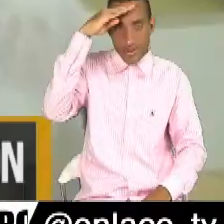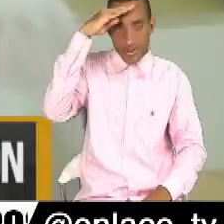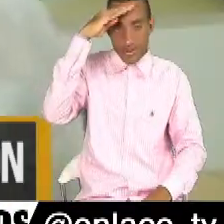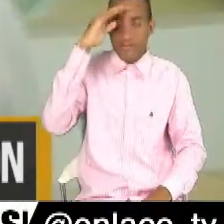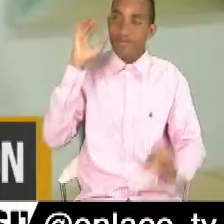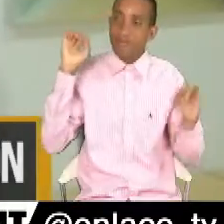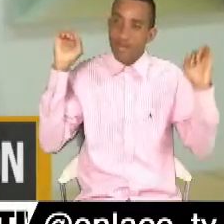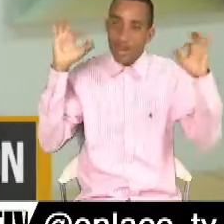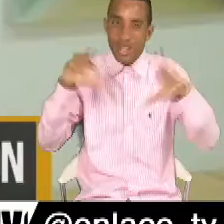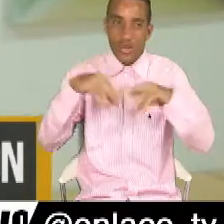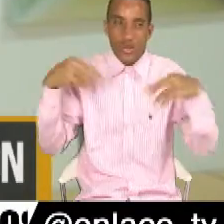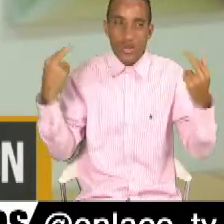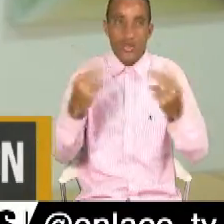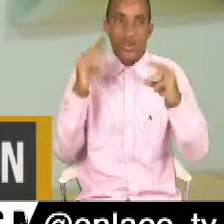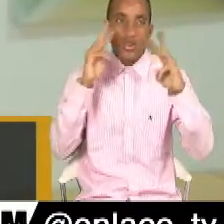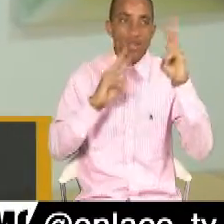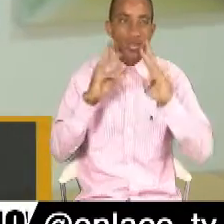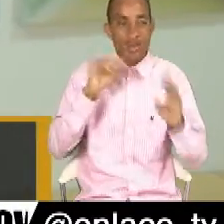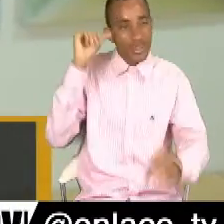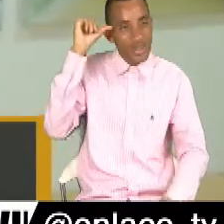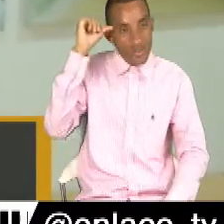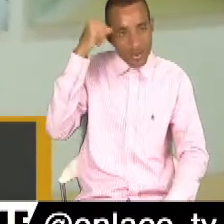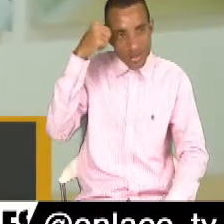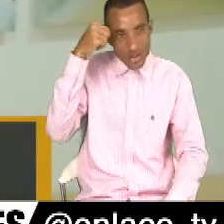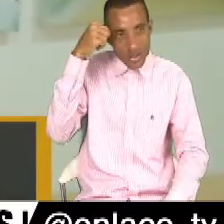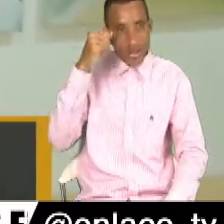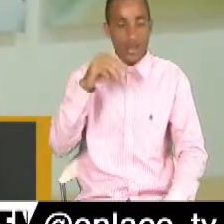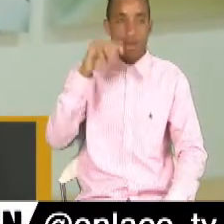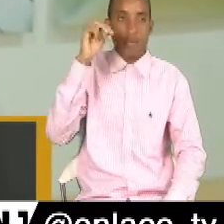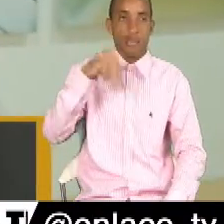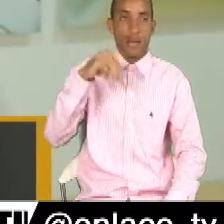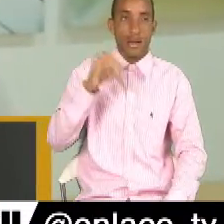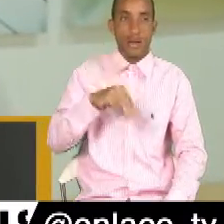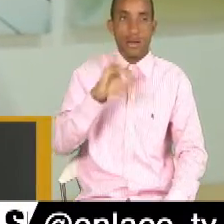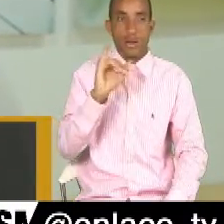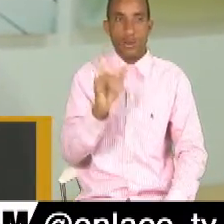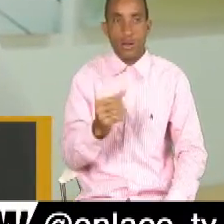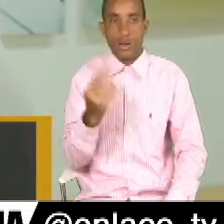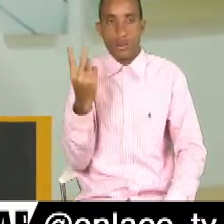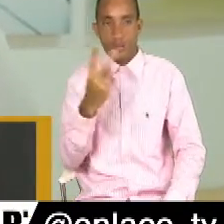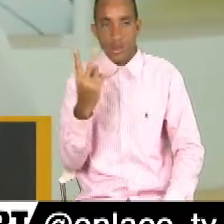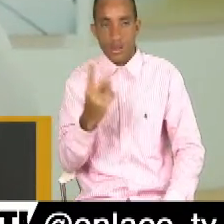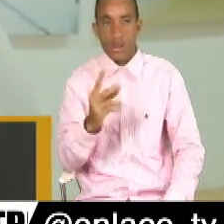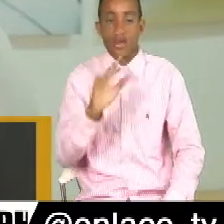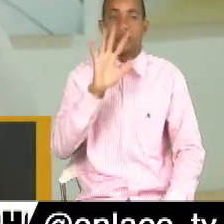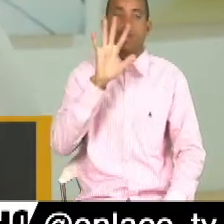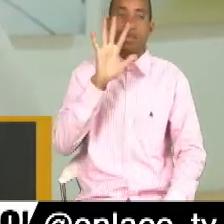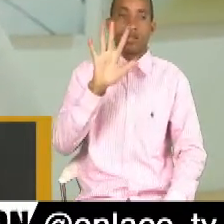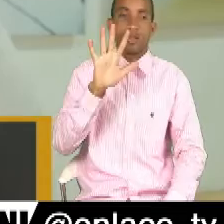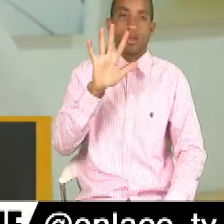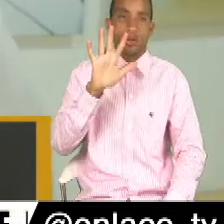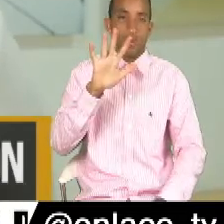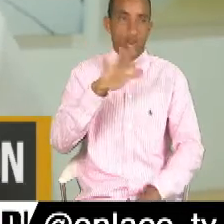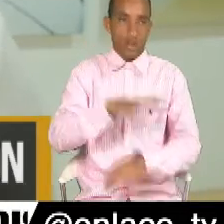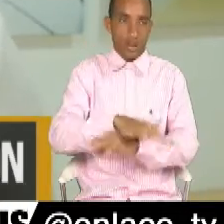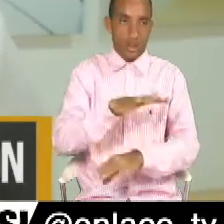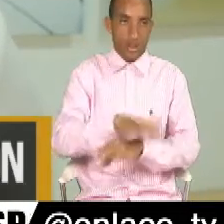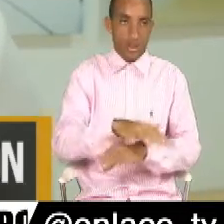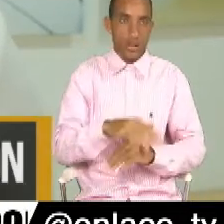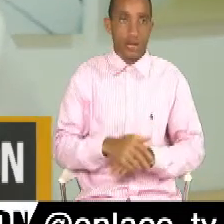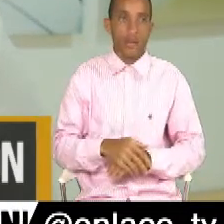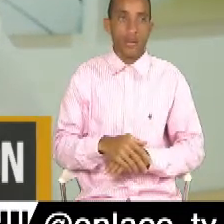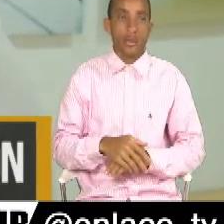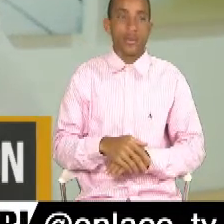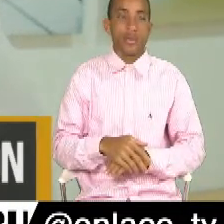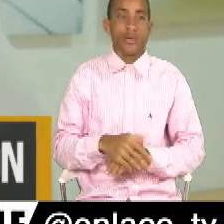Bueno, y recuerden el horario de Filmanía, martes, jueves y viernes a las 5 de la tarde, donde van a encontrar